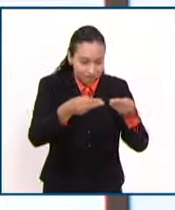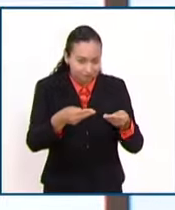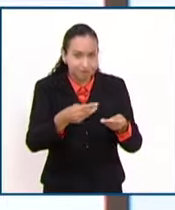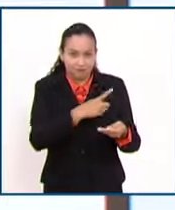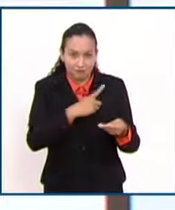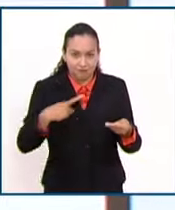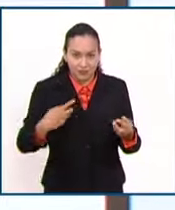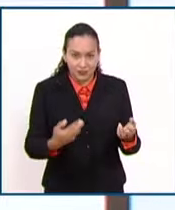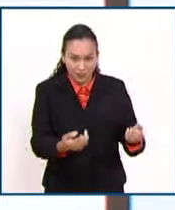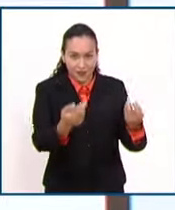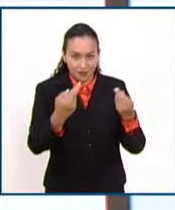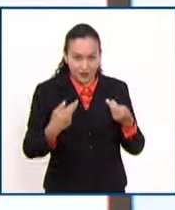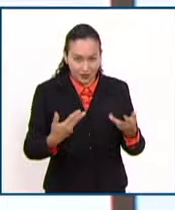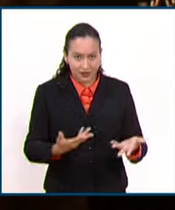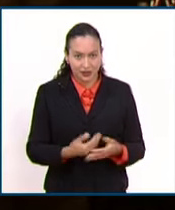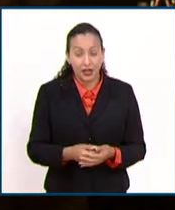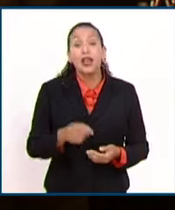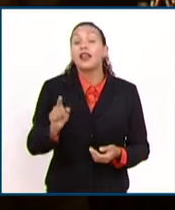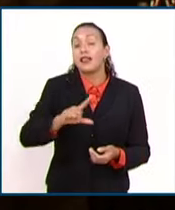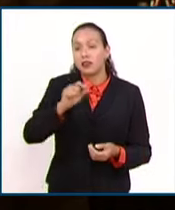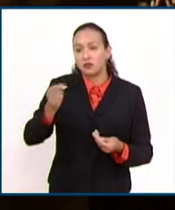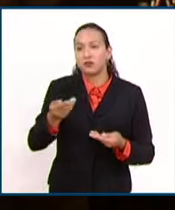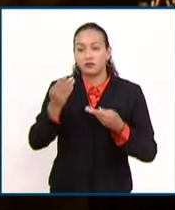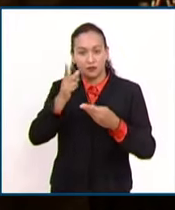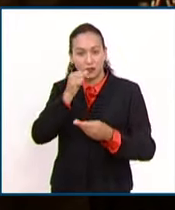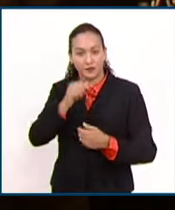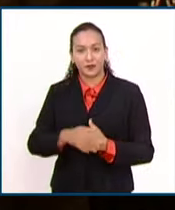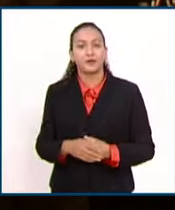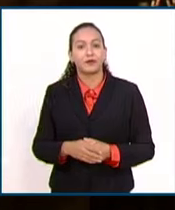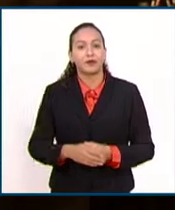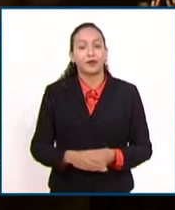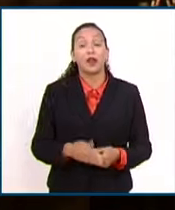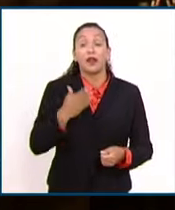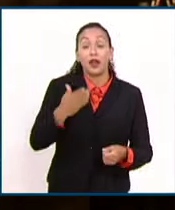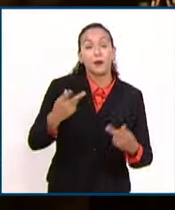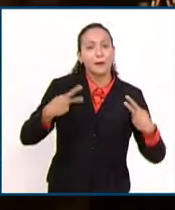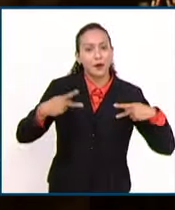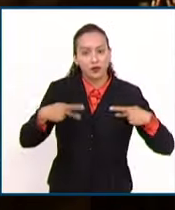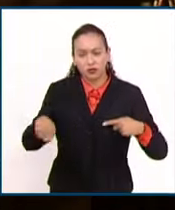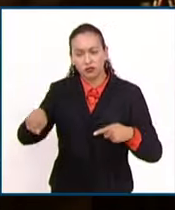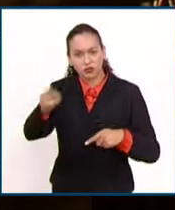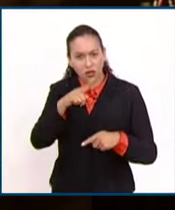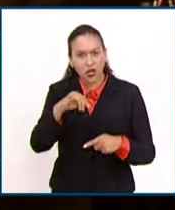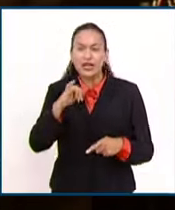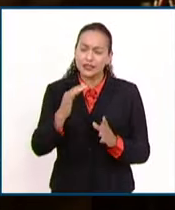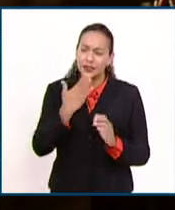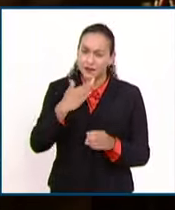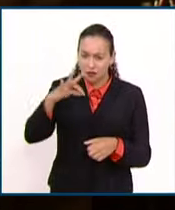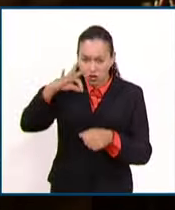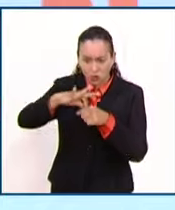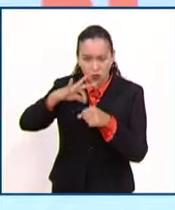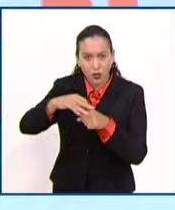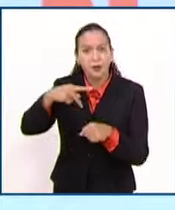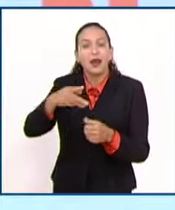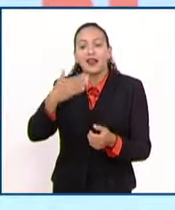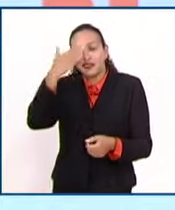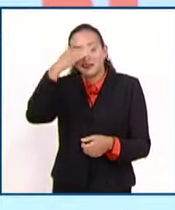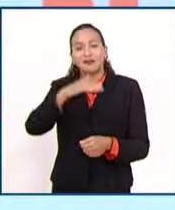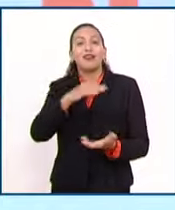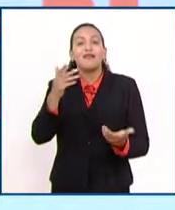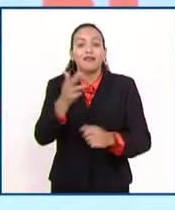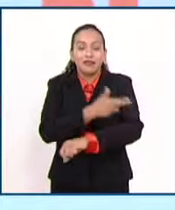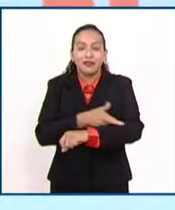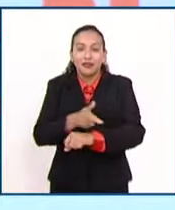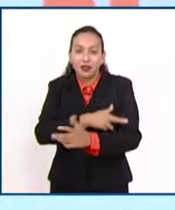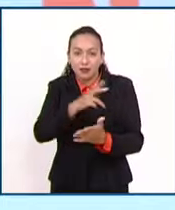lugares lo puedes hacer ante la policía. Urgieron a la ciudadanía a involucrarse, además del voto, en los procesos legislativos, pues para